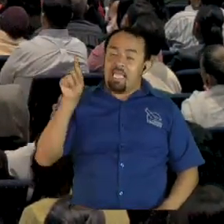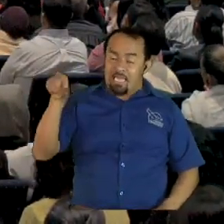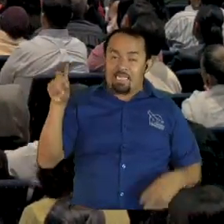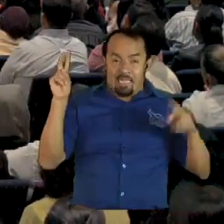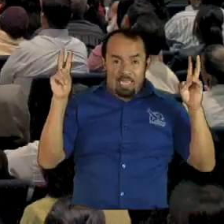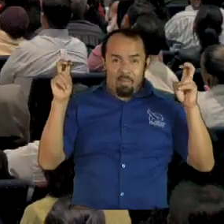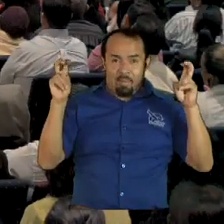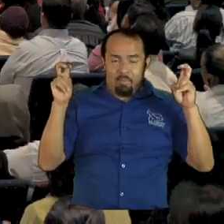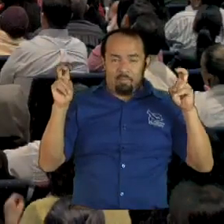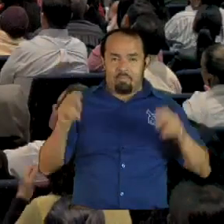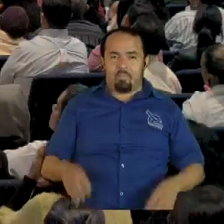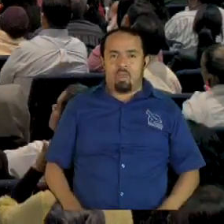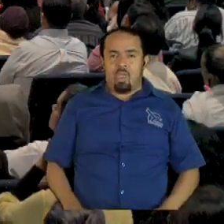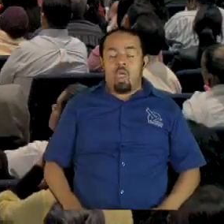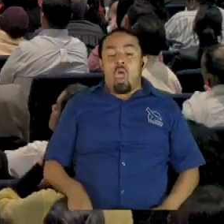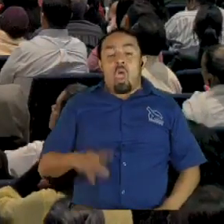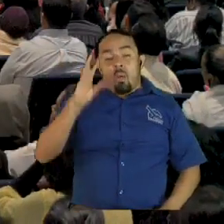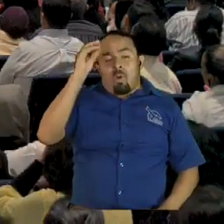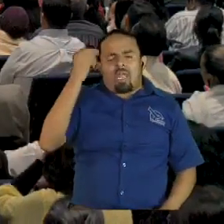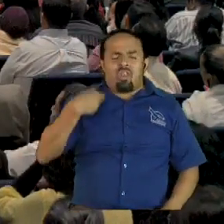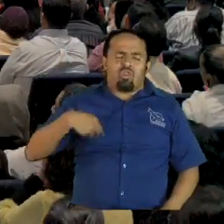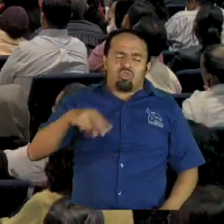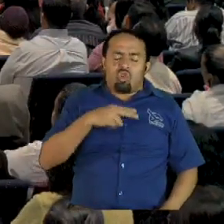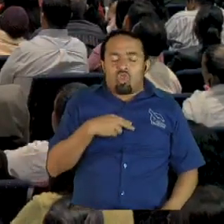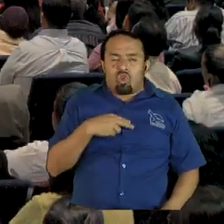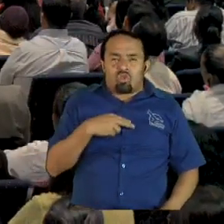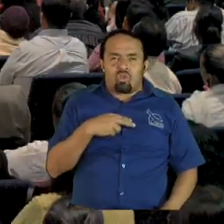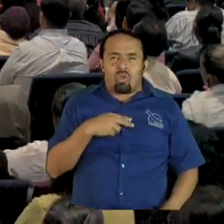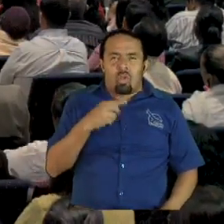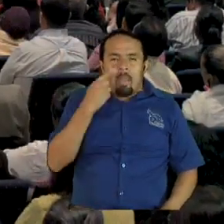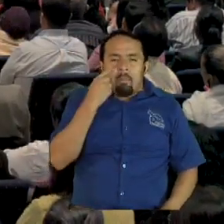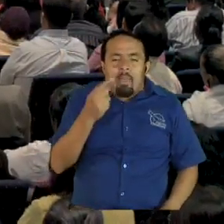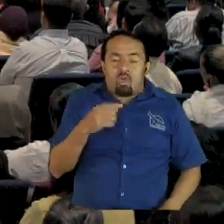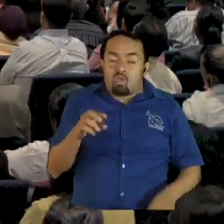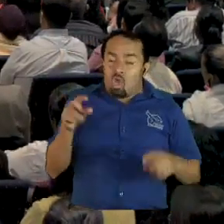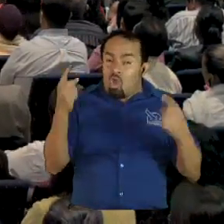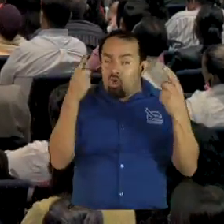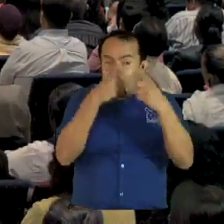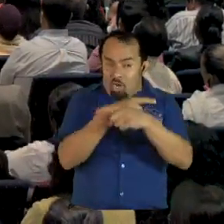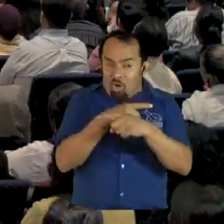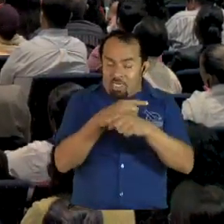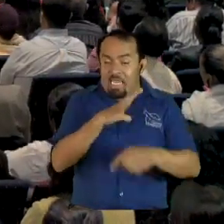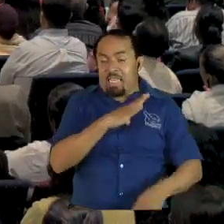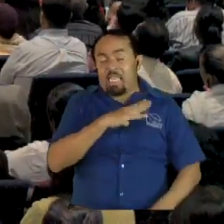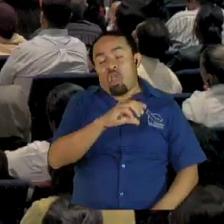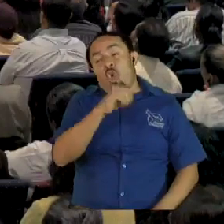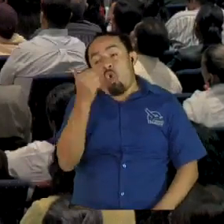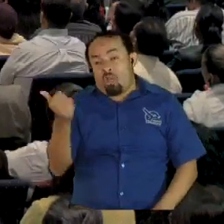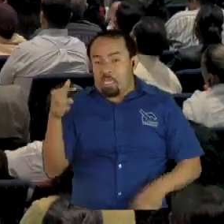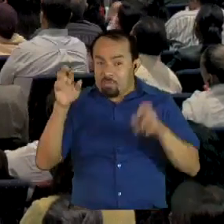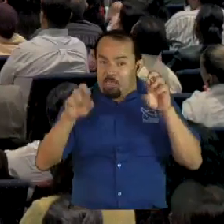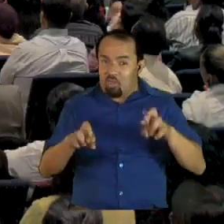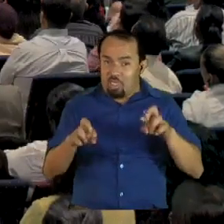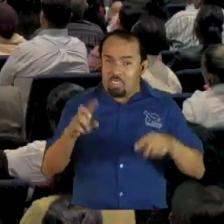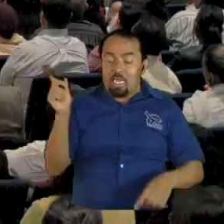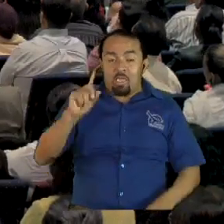somos especialistas en reconocer los errores de los demás, pero los nuestros no. Es el ejemplo que siempre decimos, el mal